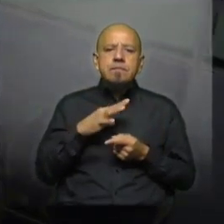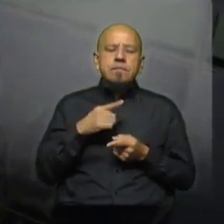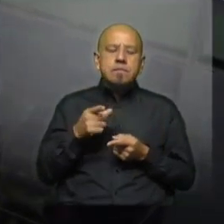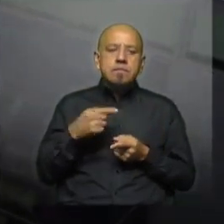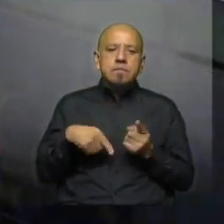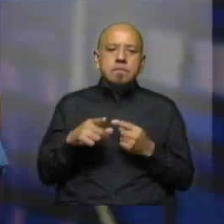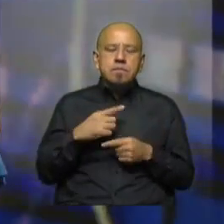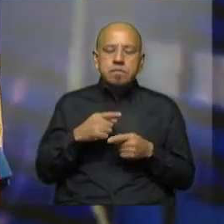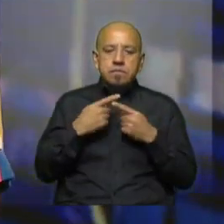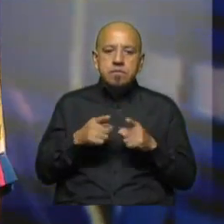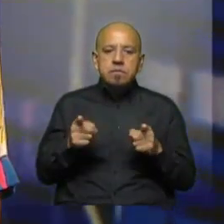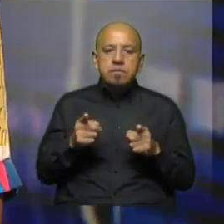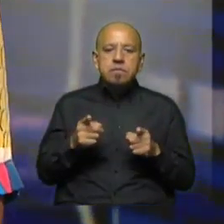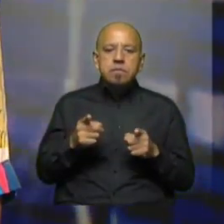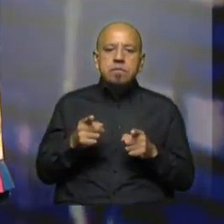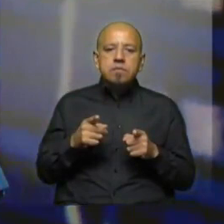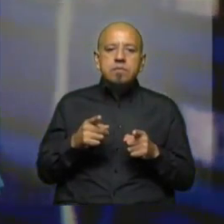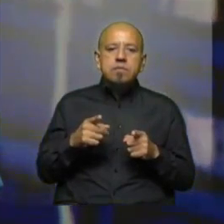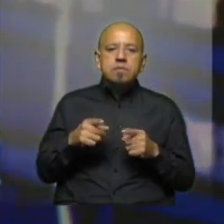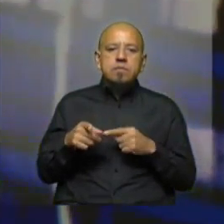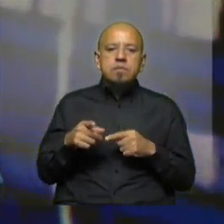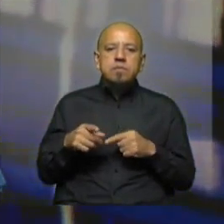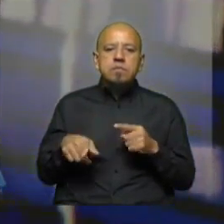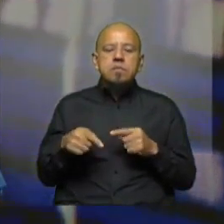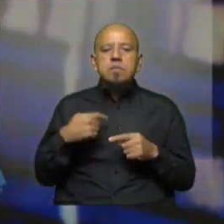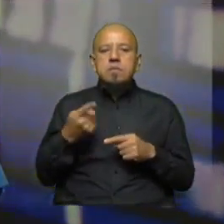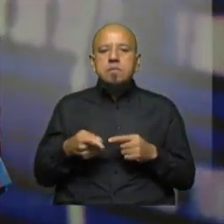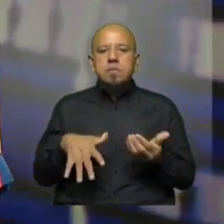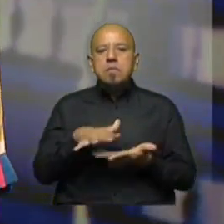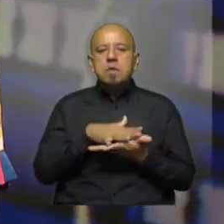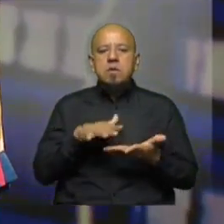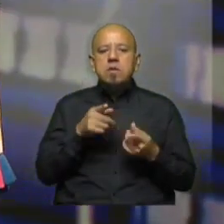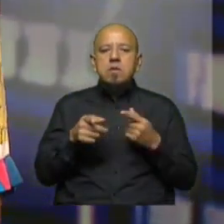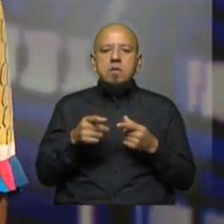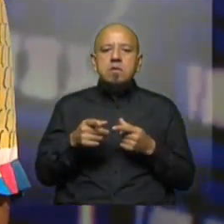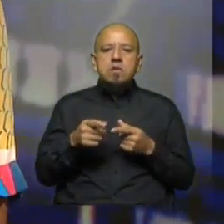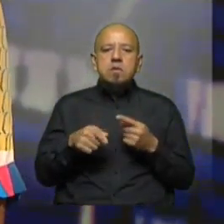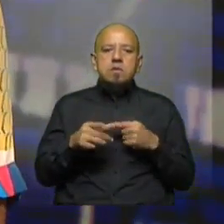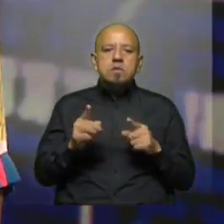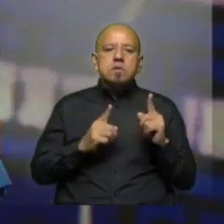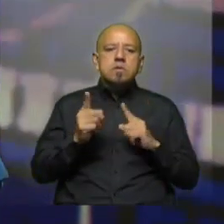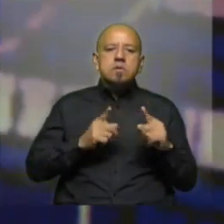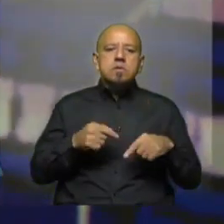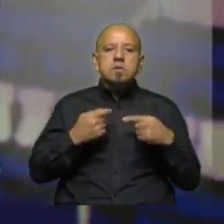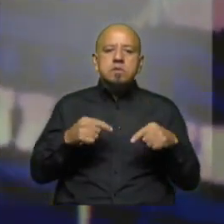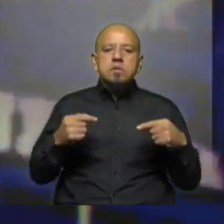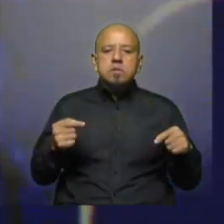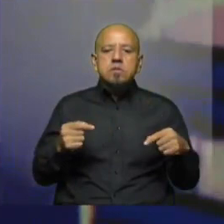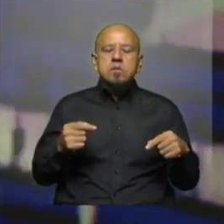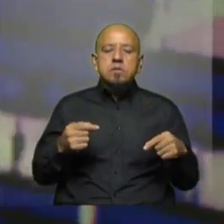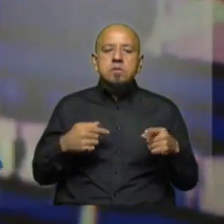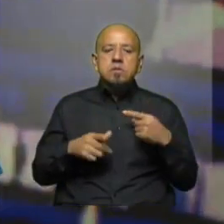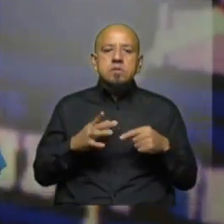un tono distinto al que por ahí puede emplear en otros lugares, en otros espacios de trabajo. Y hay algunas cosas que nos parece que, bueno, están